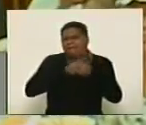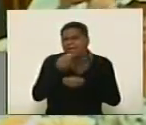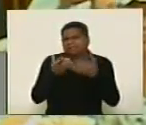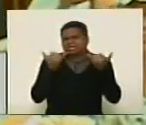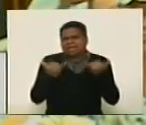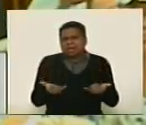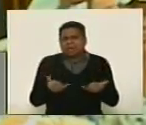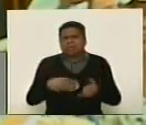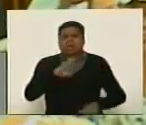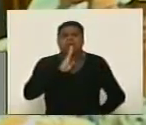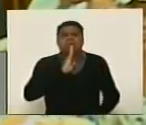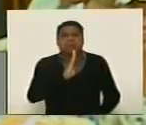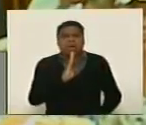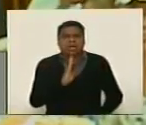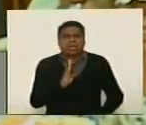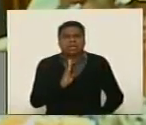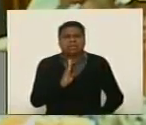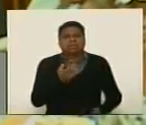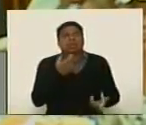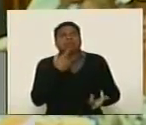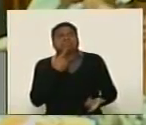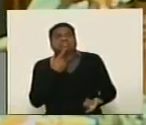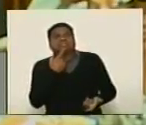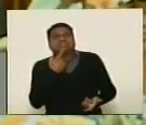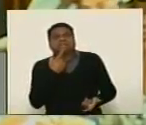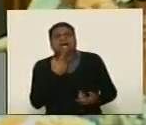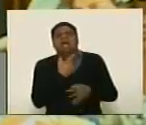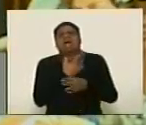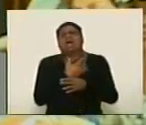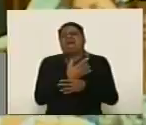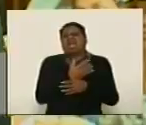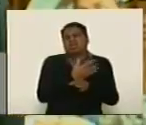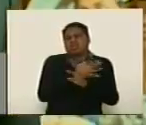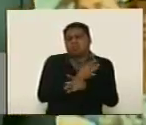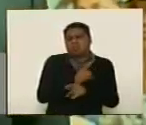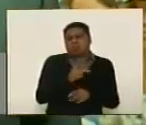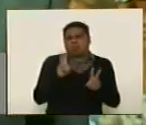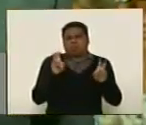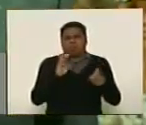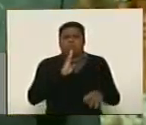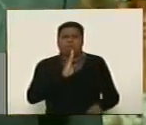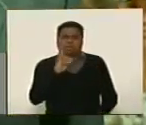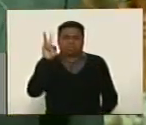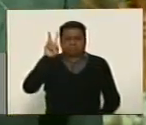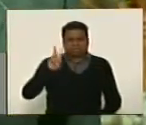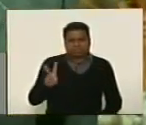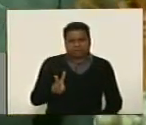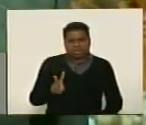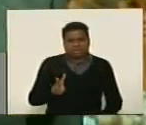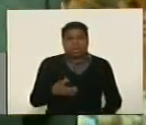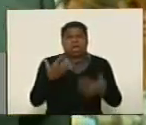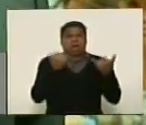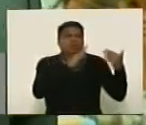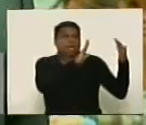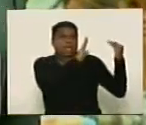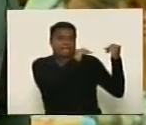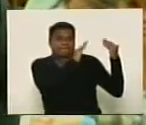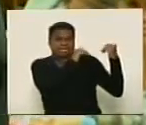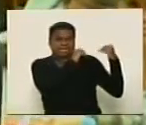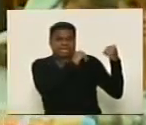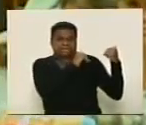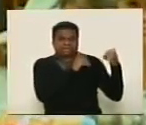la banca, que juega con el dinero de los venezolanos. La sabiduría estratégica esperanzadora del presidente Nicolás